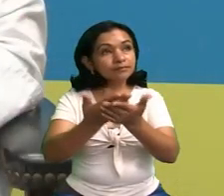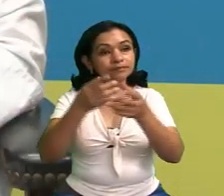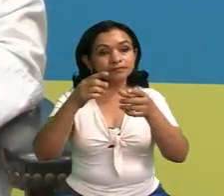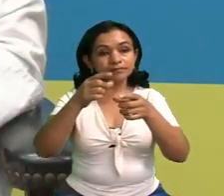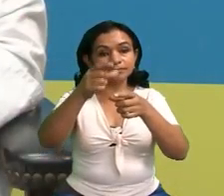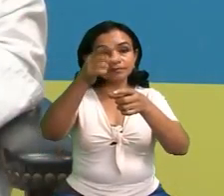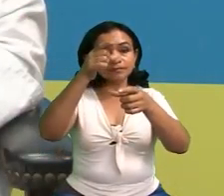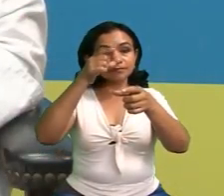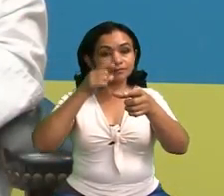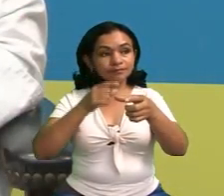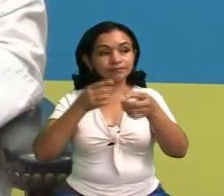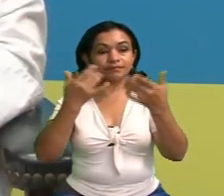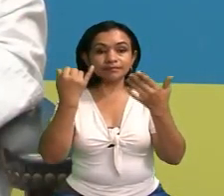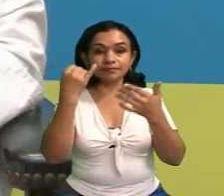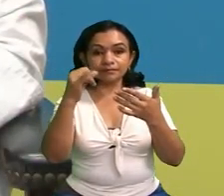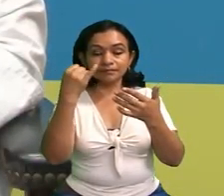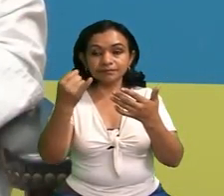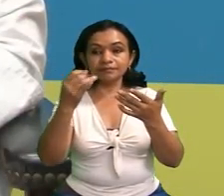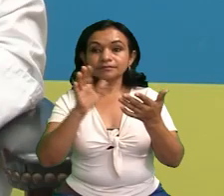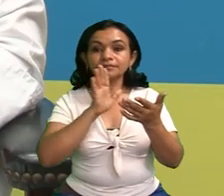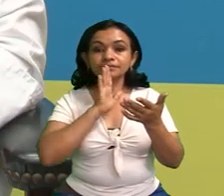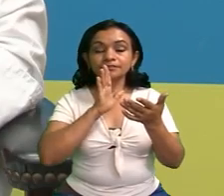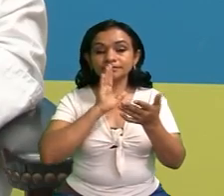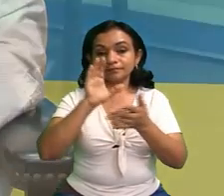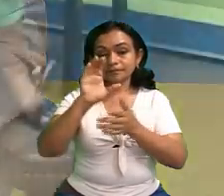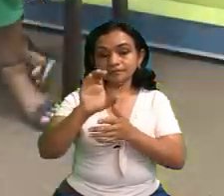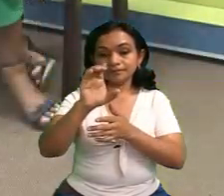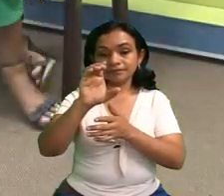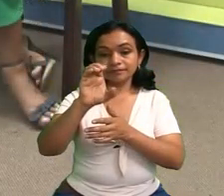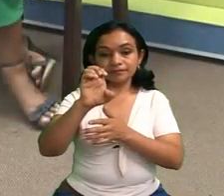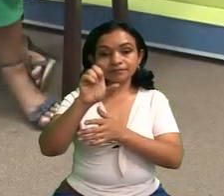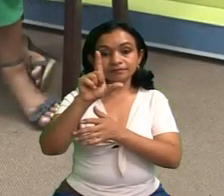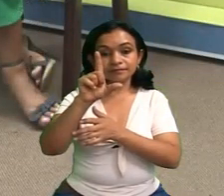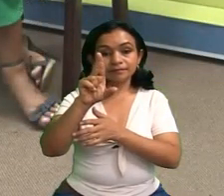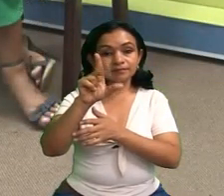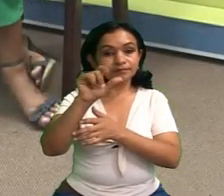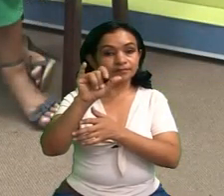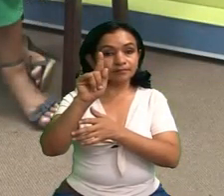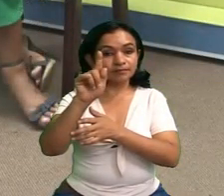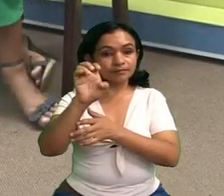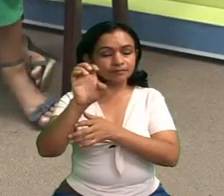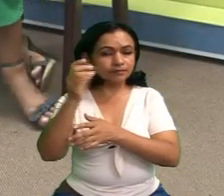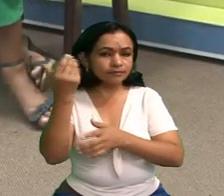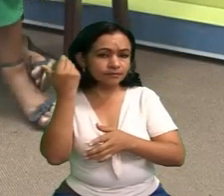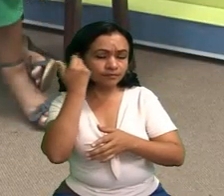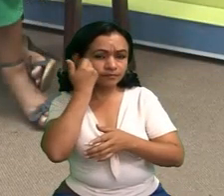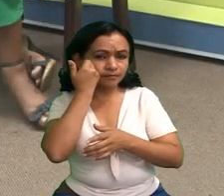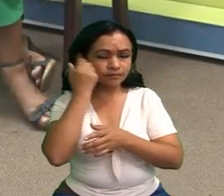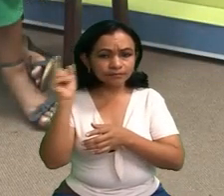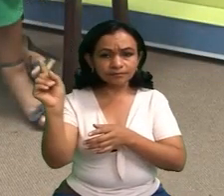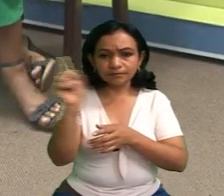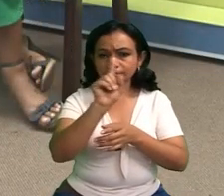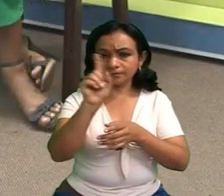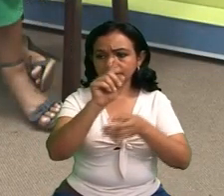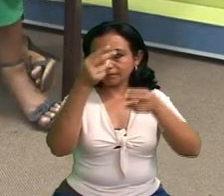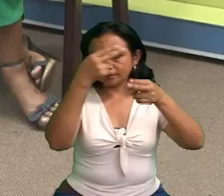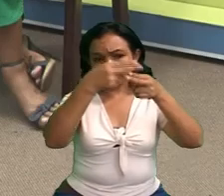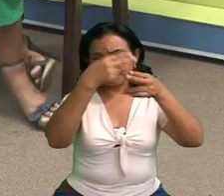y sí, vamos a hablar de celulitis, ¿verdad? Como decía al inicio, doctora, no es una enfermedad, no está catalogada como una